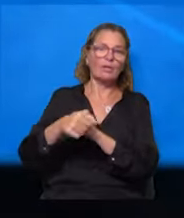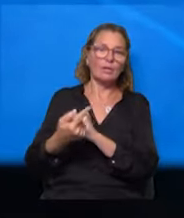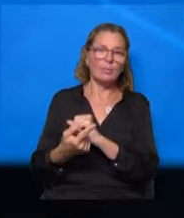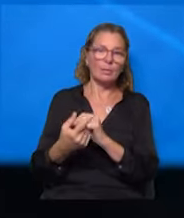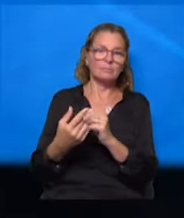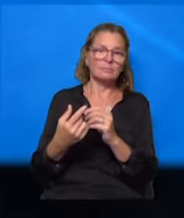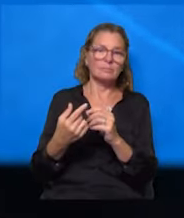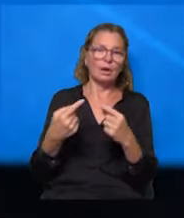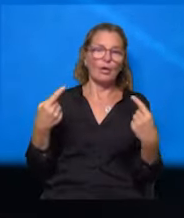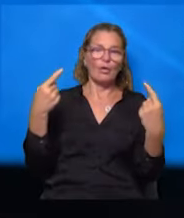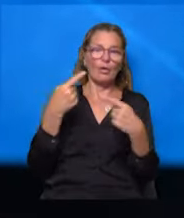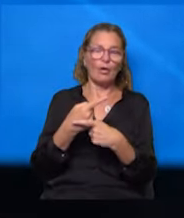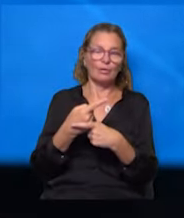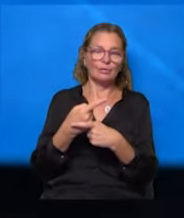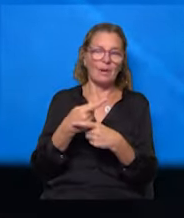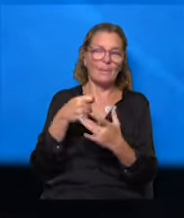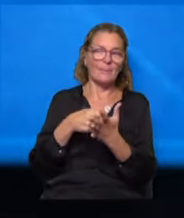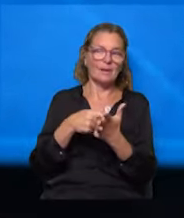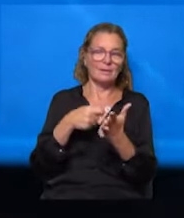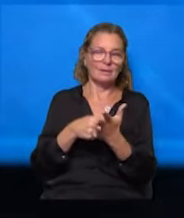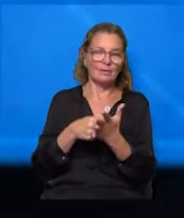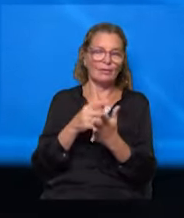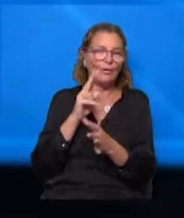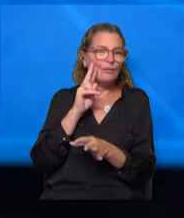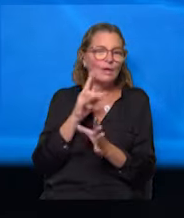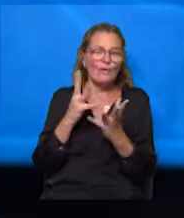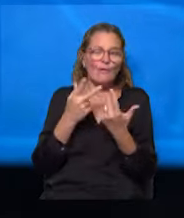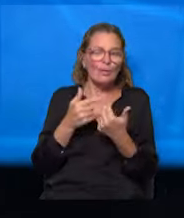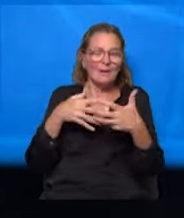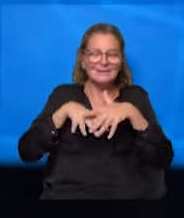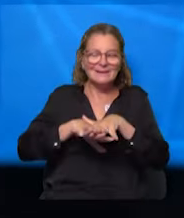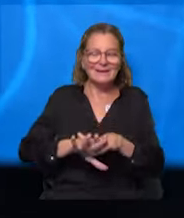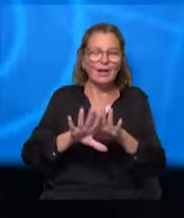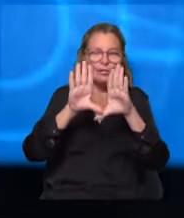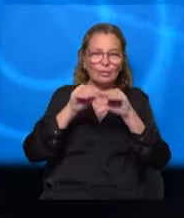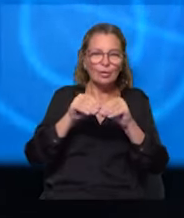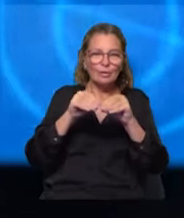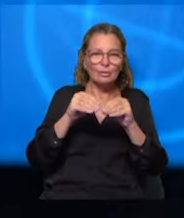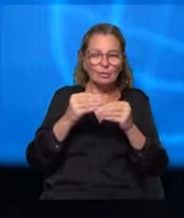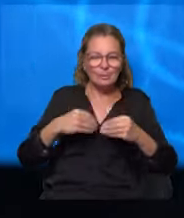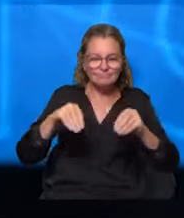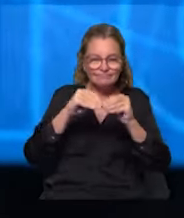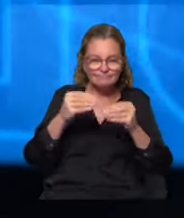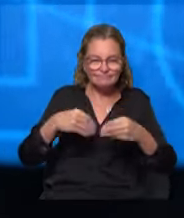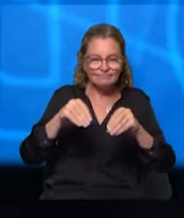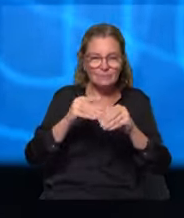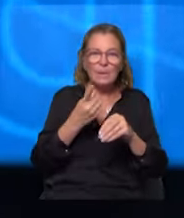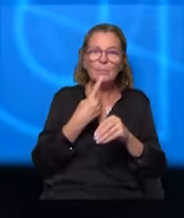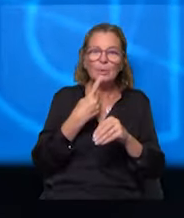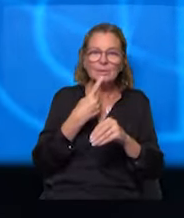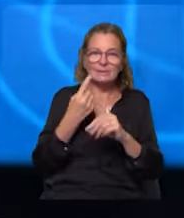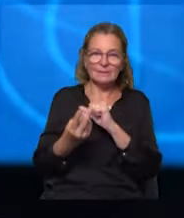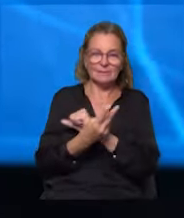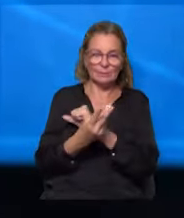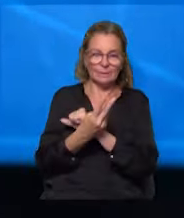debilitó el combate al lavado de dinero o sea no se vio de manera integral todo lo que tiene que que componer una política de